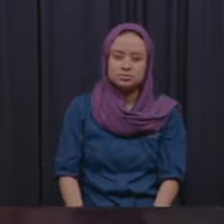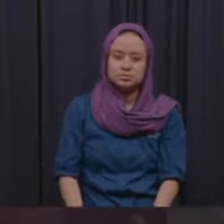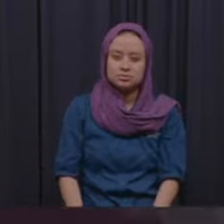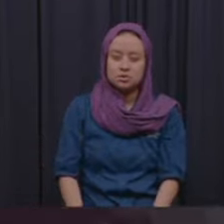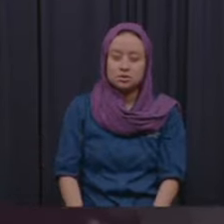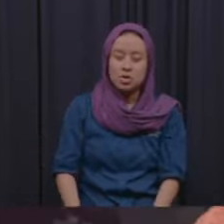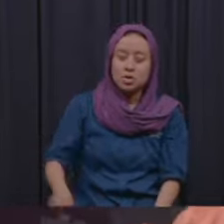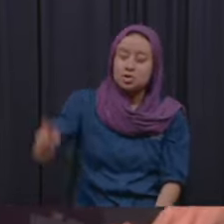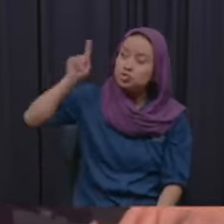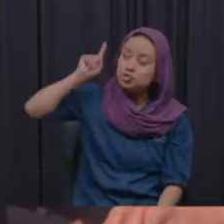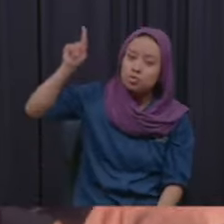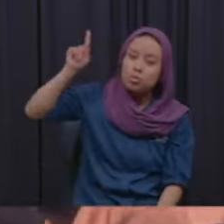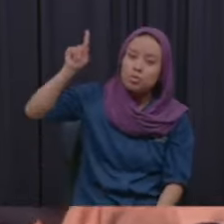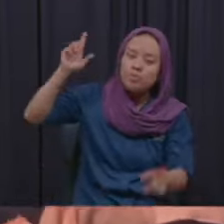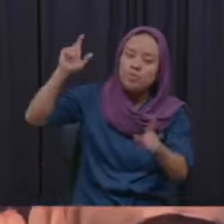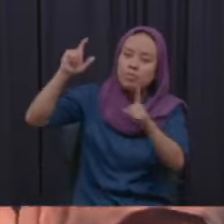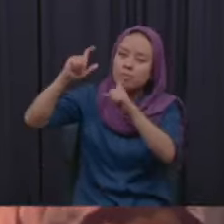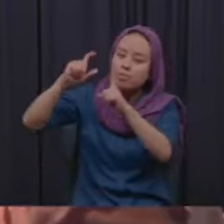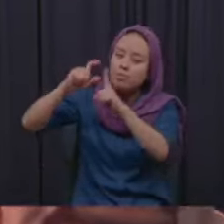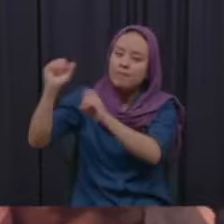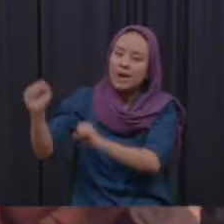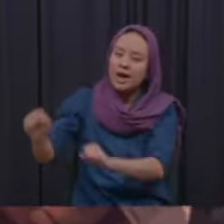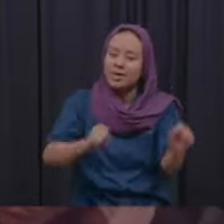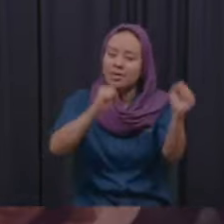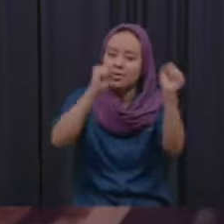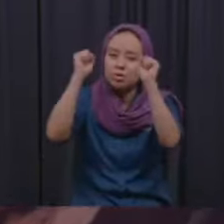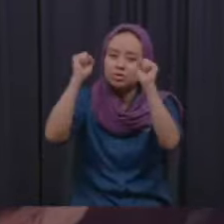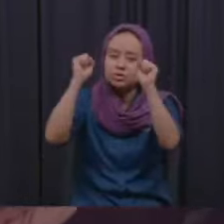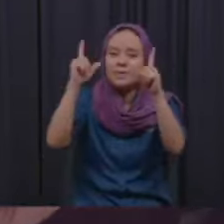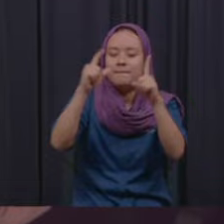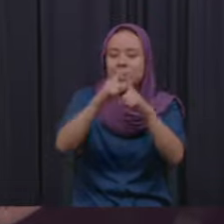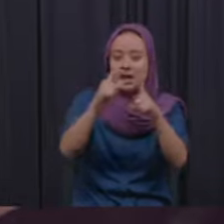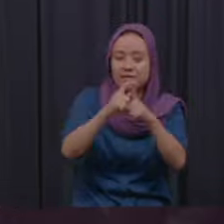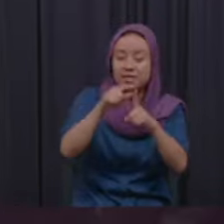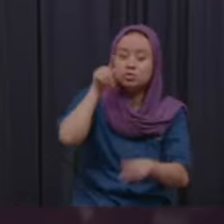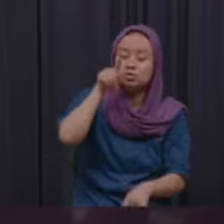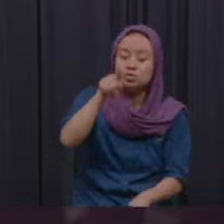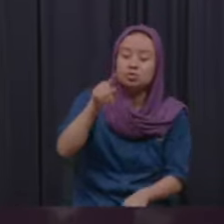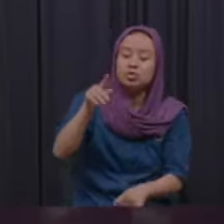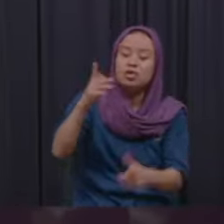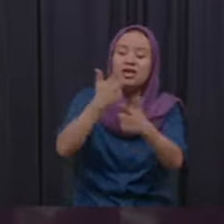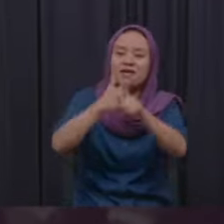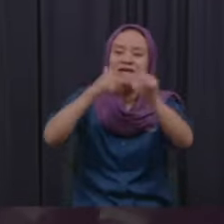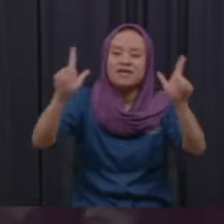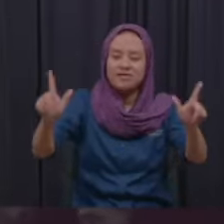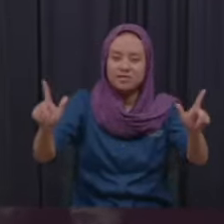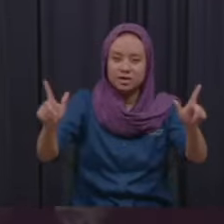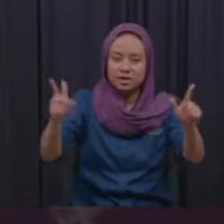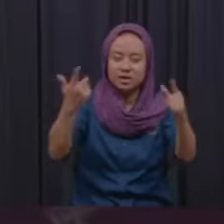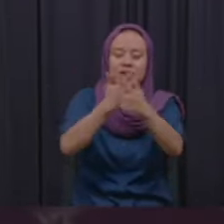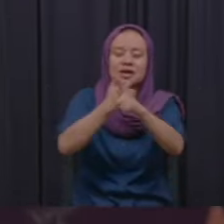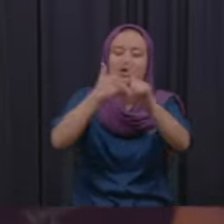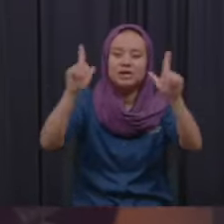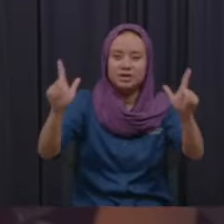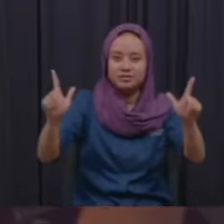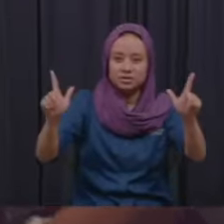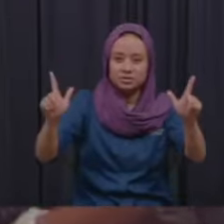Por el poder de la palabra. Sé libre. Sé libre ahora. Sé libre. Sé libre.